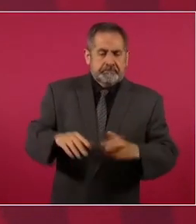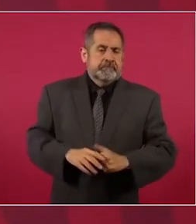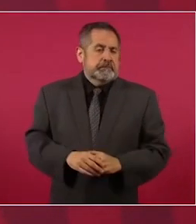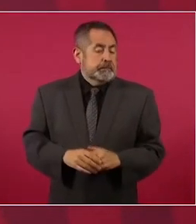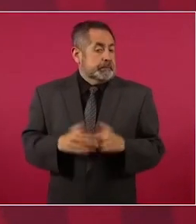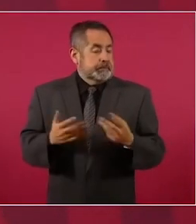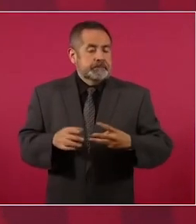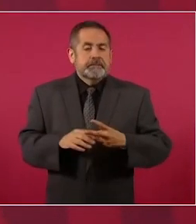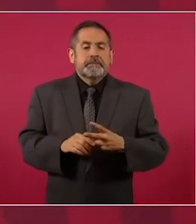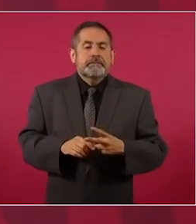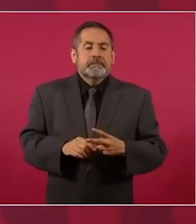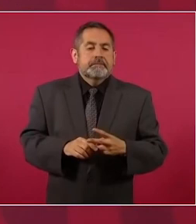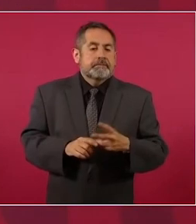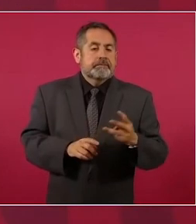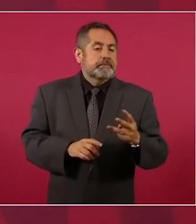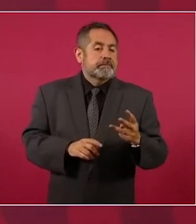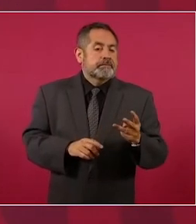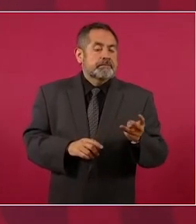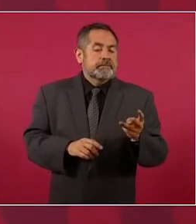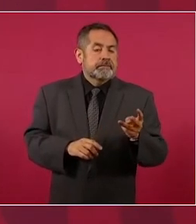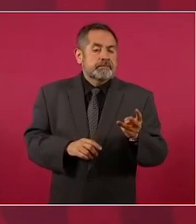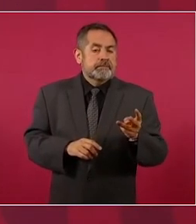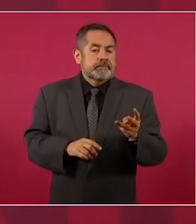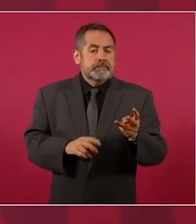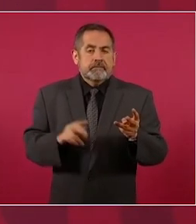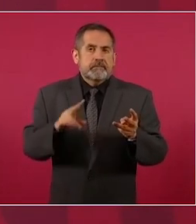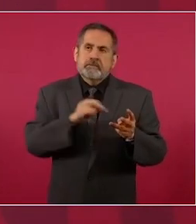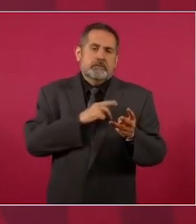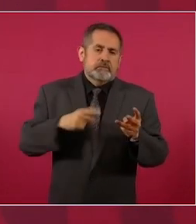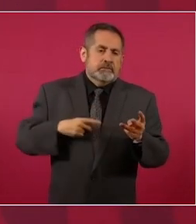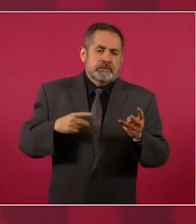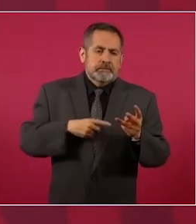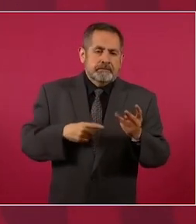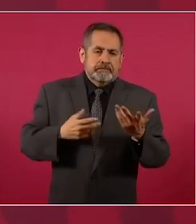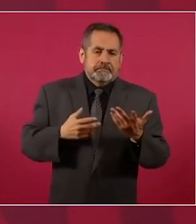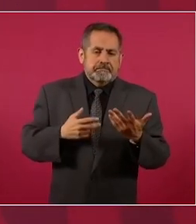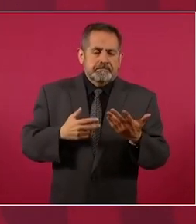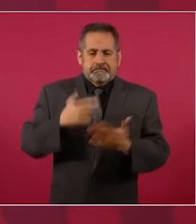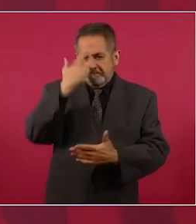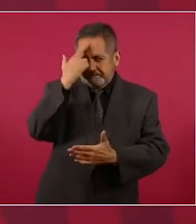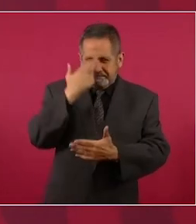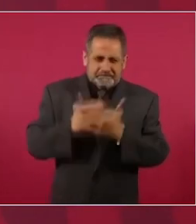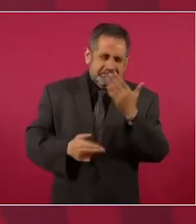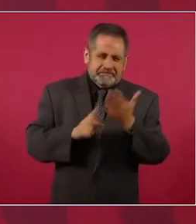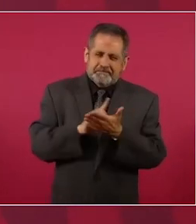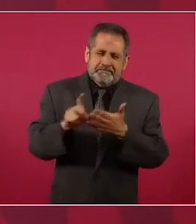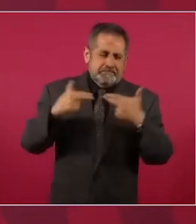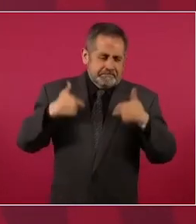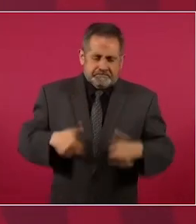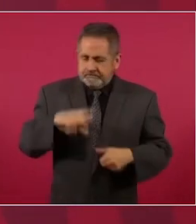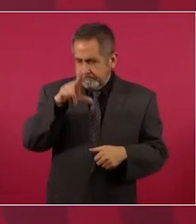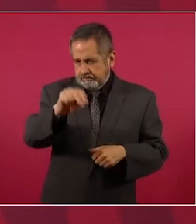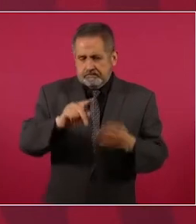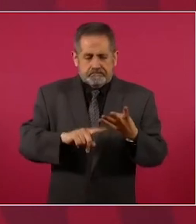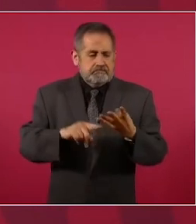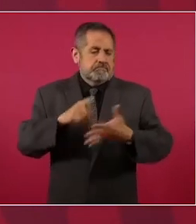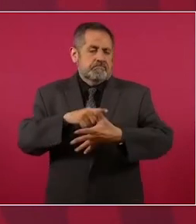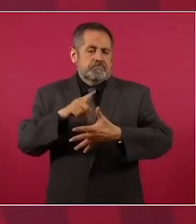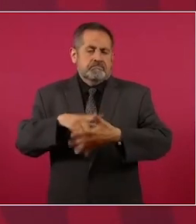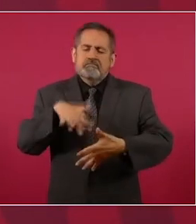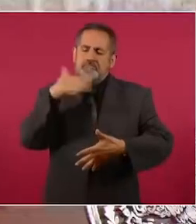y que no haya violación a derechos humanos, que no haya